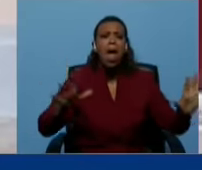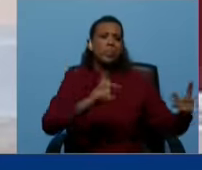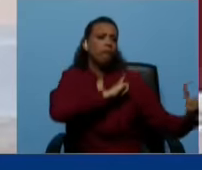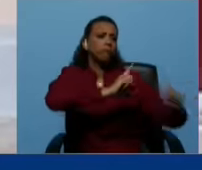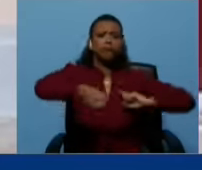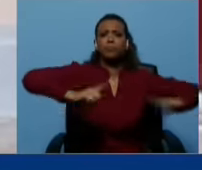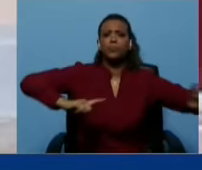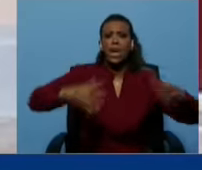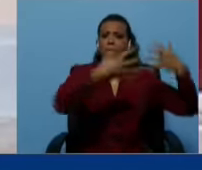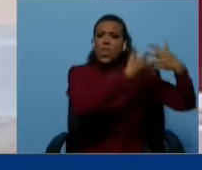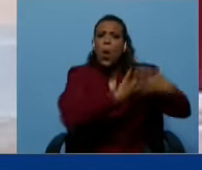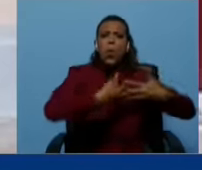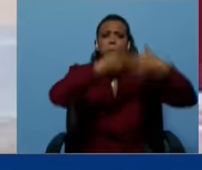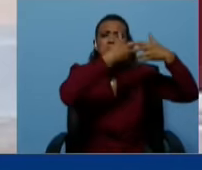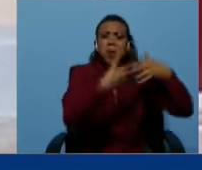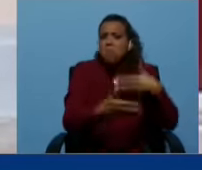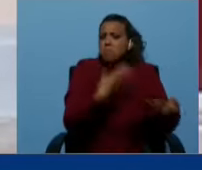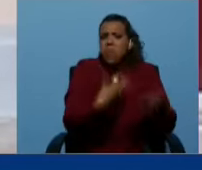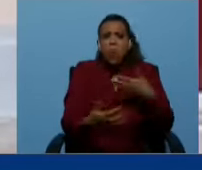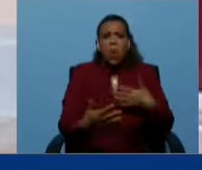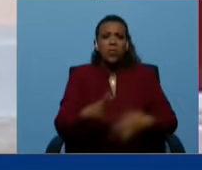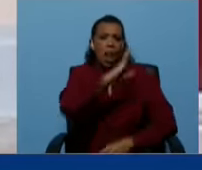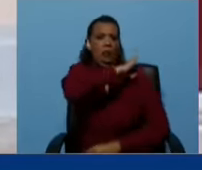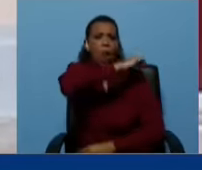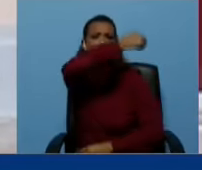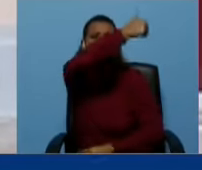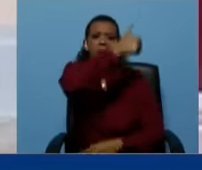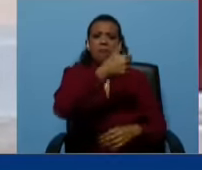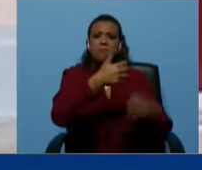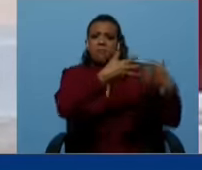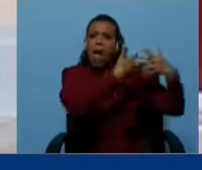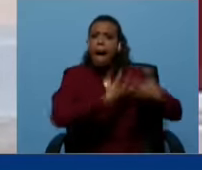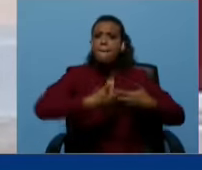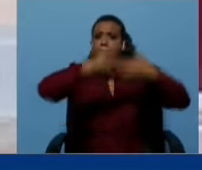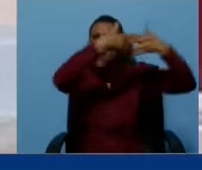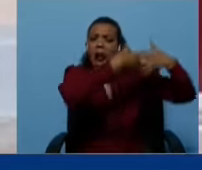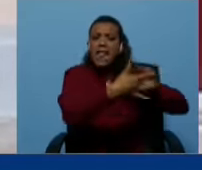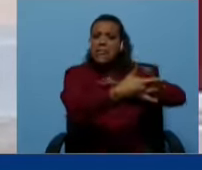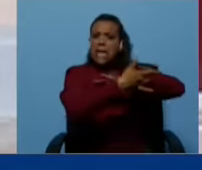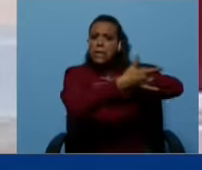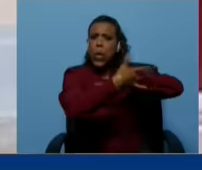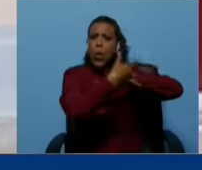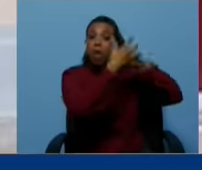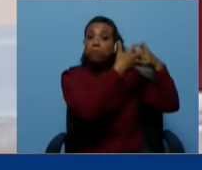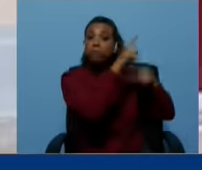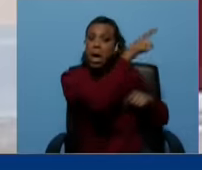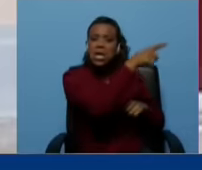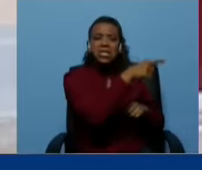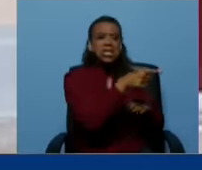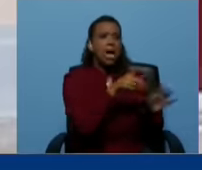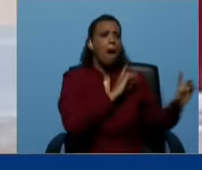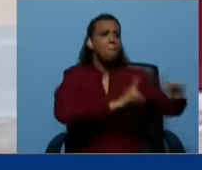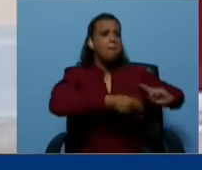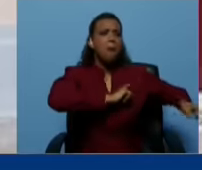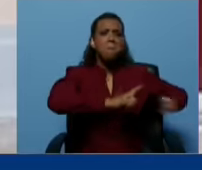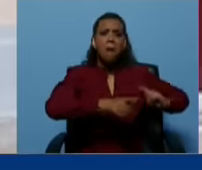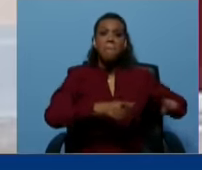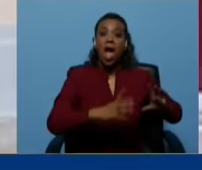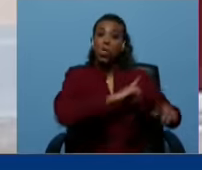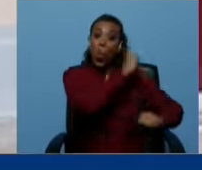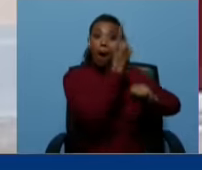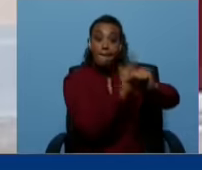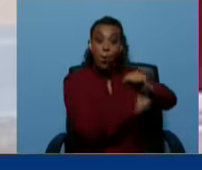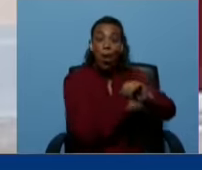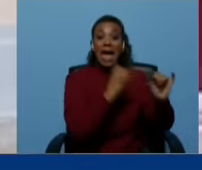Venezuela, la oligarquía imperialista tecnológica de Estados Unidos, que tiene todo el poder